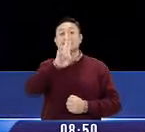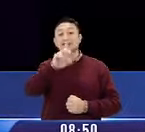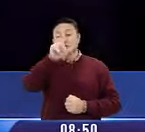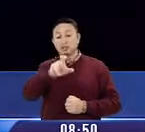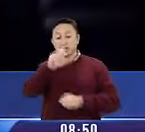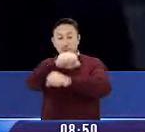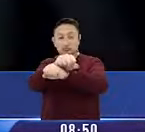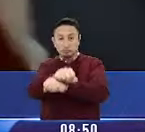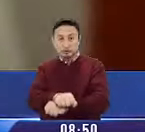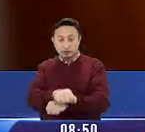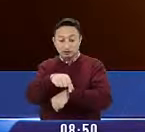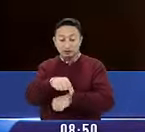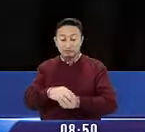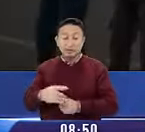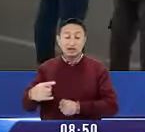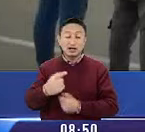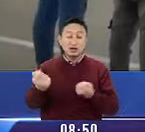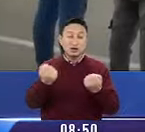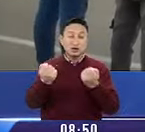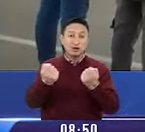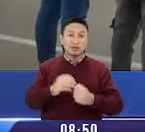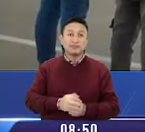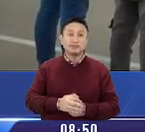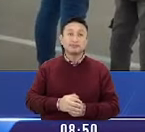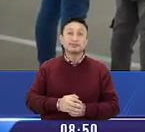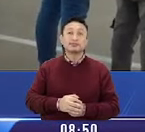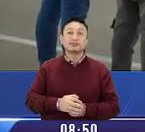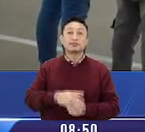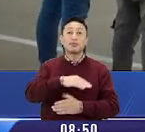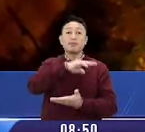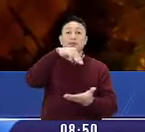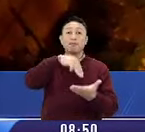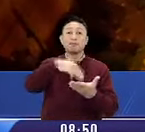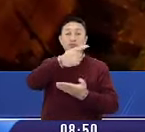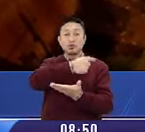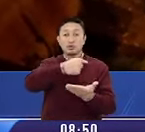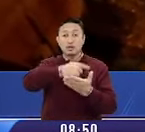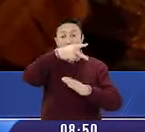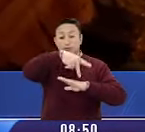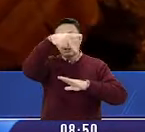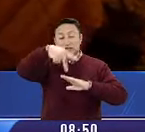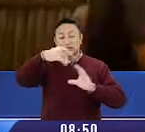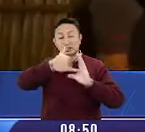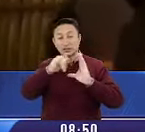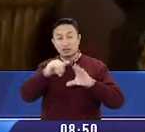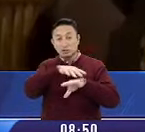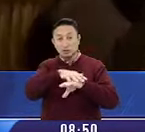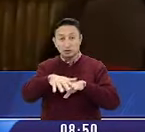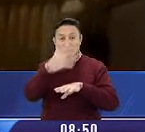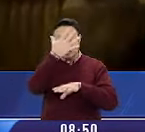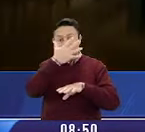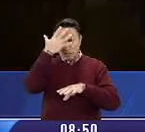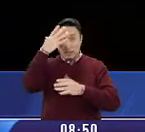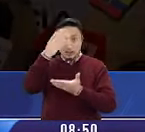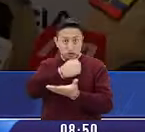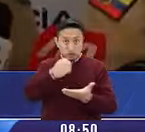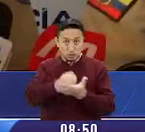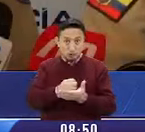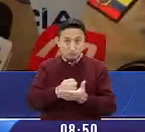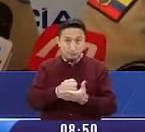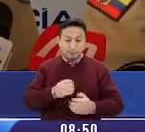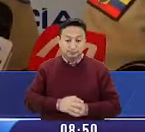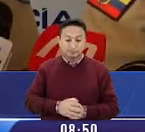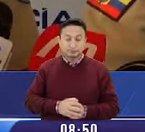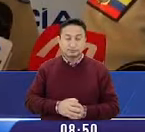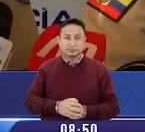parte de la Operación Cero Impunidad, ejecutada en las provincias de Manabí, Guayas, Pichincha, Santa Elena, Los Ríos, Esmeraldas y El Oro. Han sido